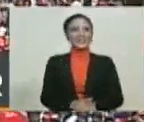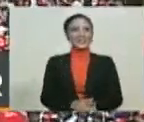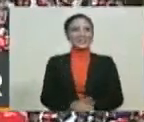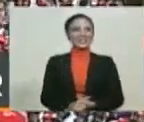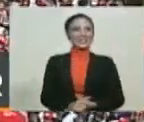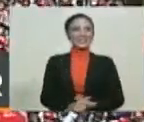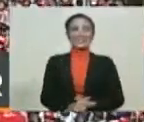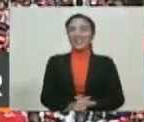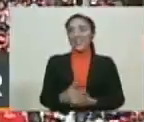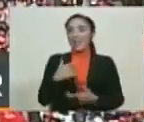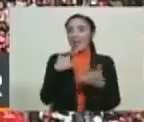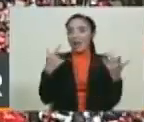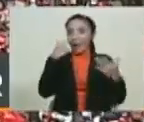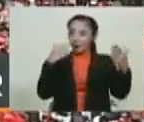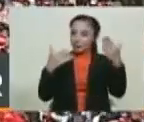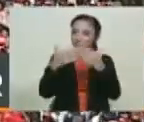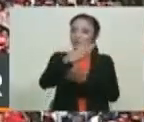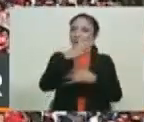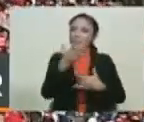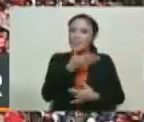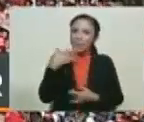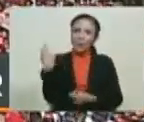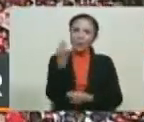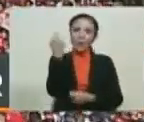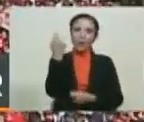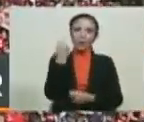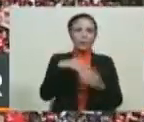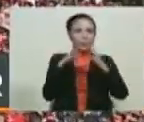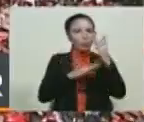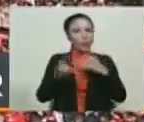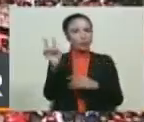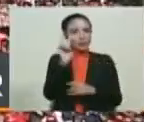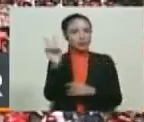vienen tiempos mejores para venezuela